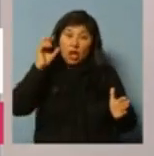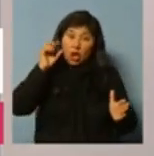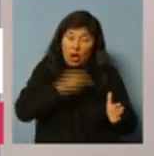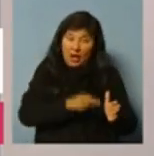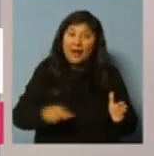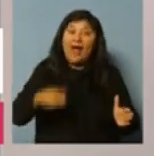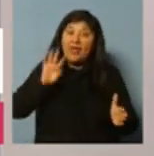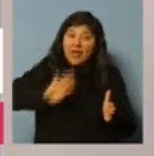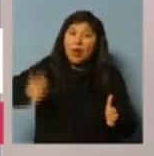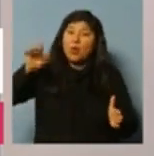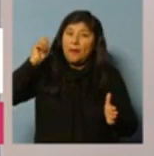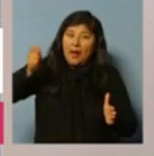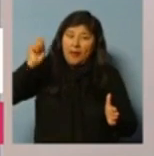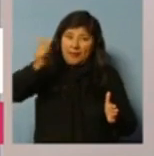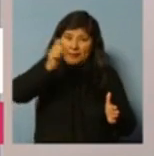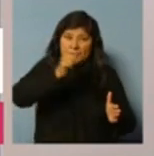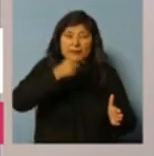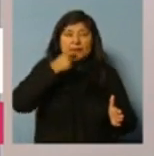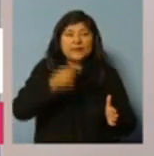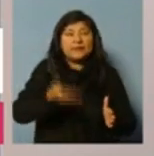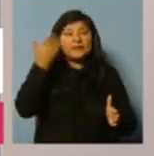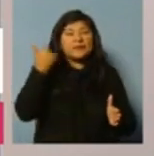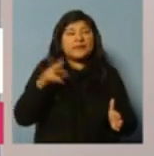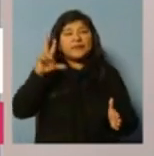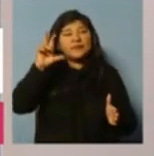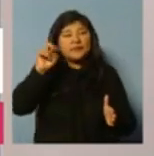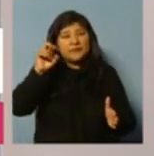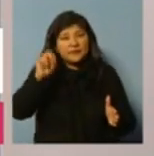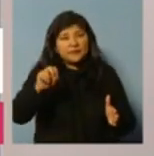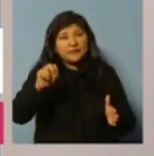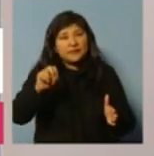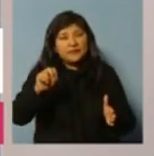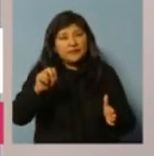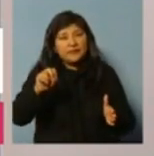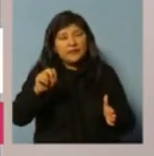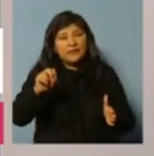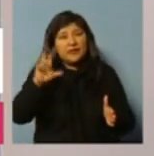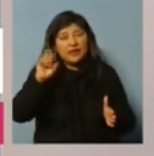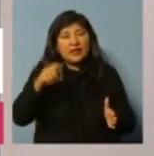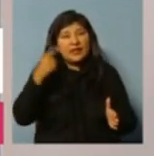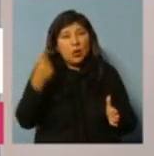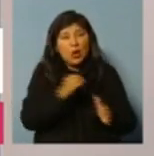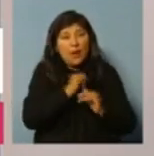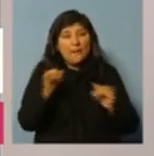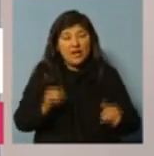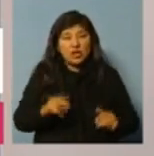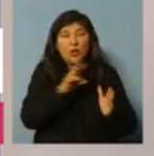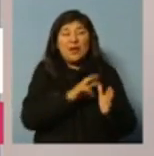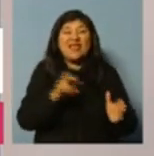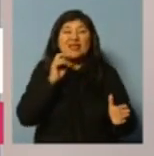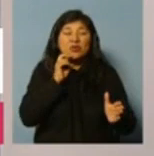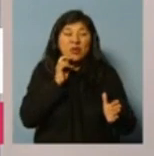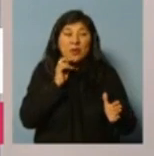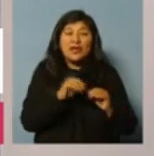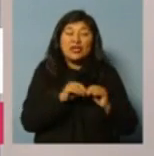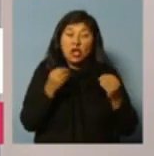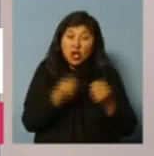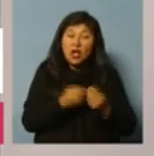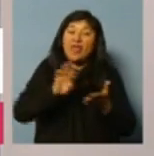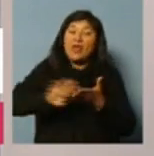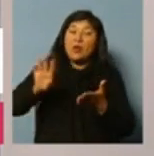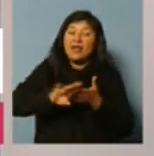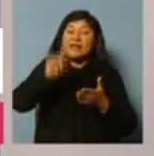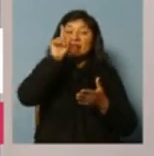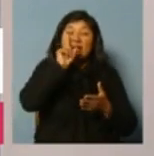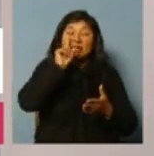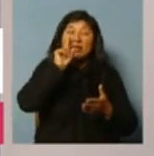31 de marzo del 2019 en la deuda es de 1.140 millones de dólares eso es lo que debe